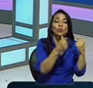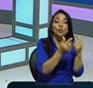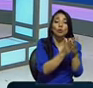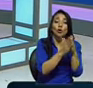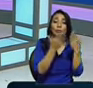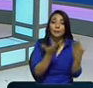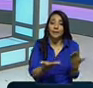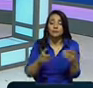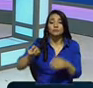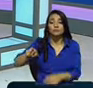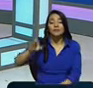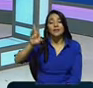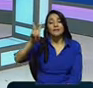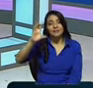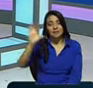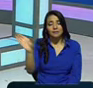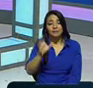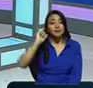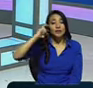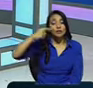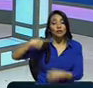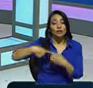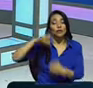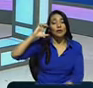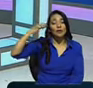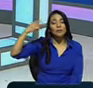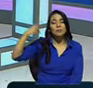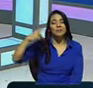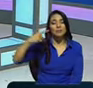el Grupo El Comercio, Radio Quito, Radio Platino, y a esta hora...